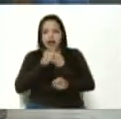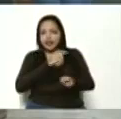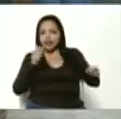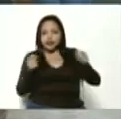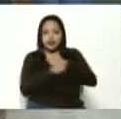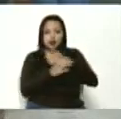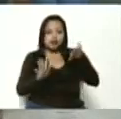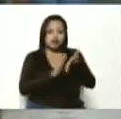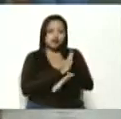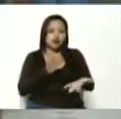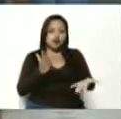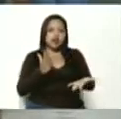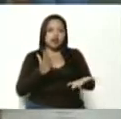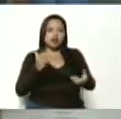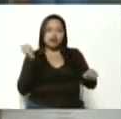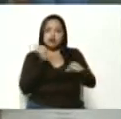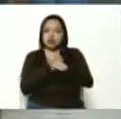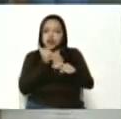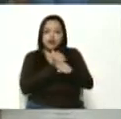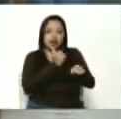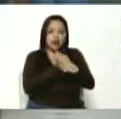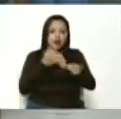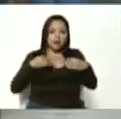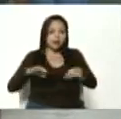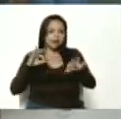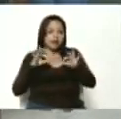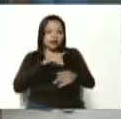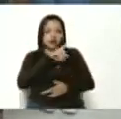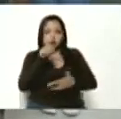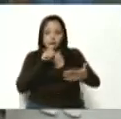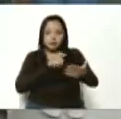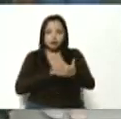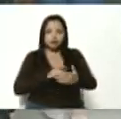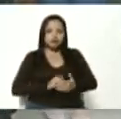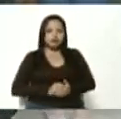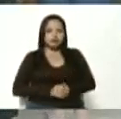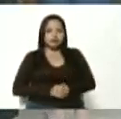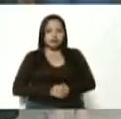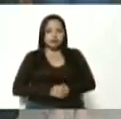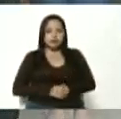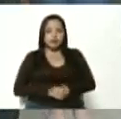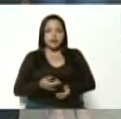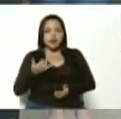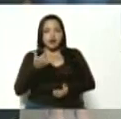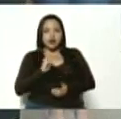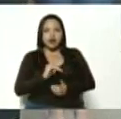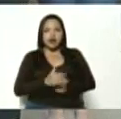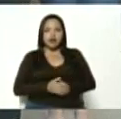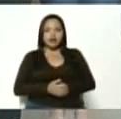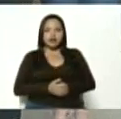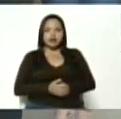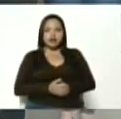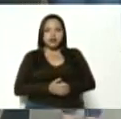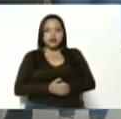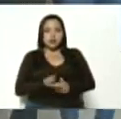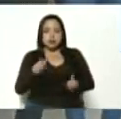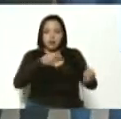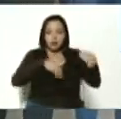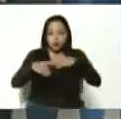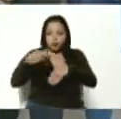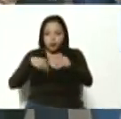papel de trabajo bastante completo, que se ha alimentado de una consulta pública